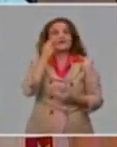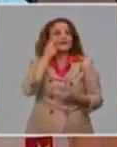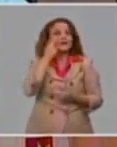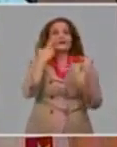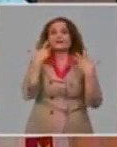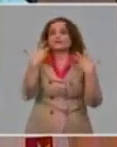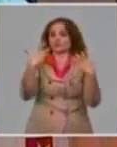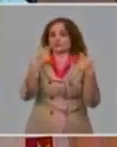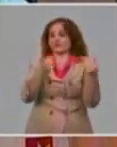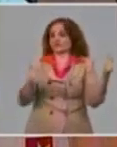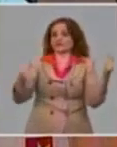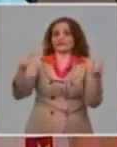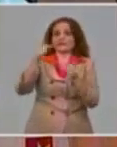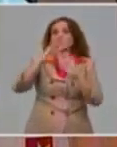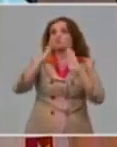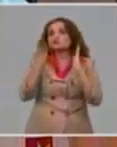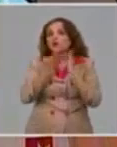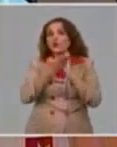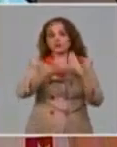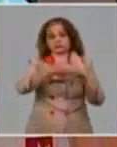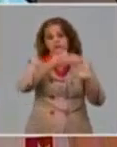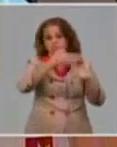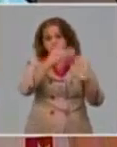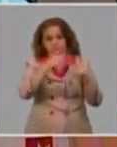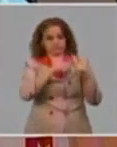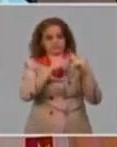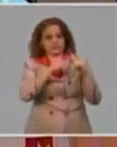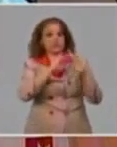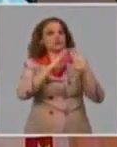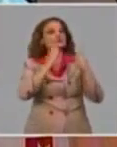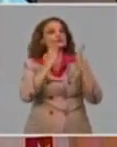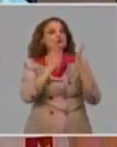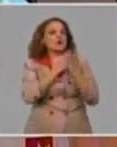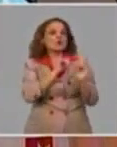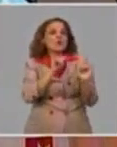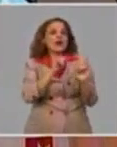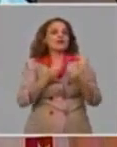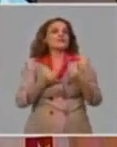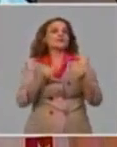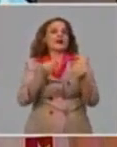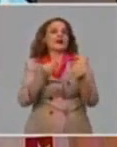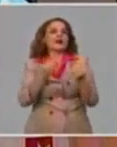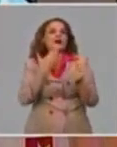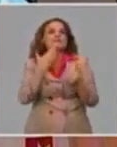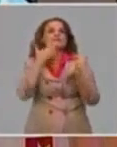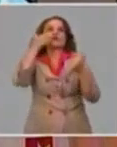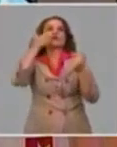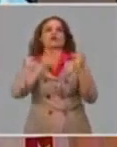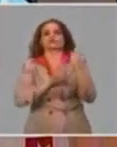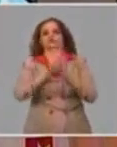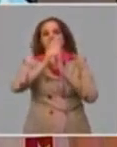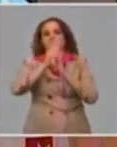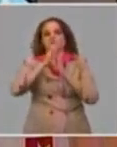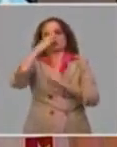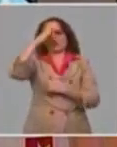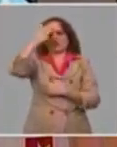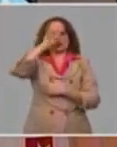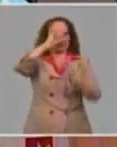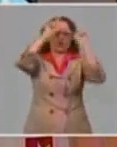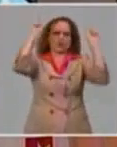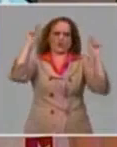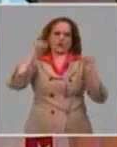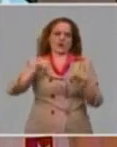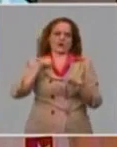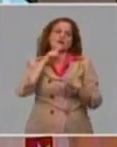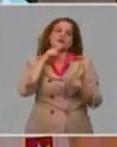mantenimiento y reparación de los programas que apoyan el desarrollo del país y de los programas que tienen que ver con la vitalidad en